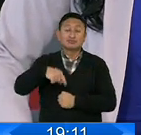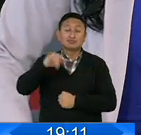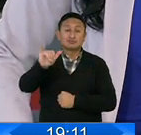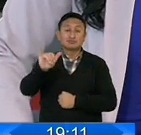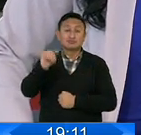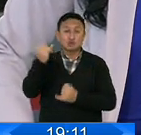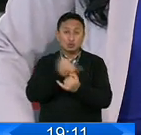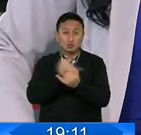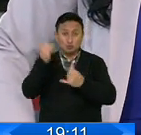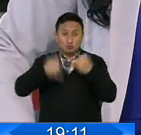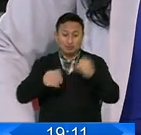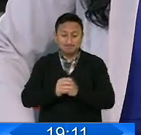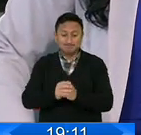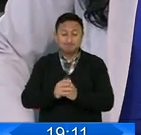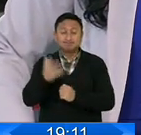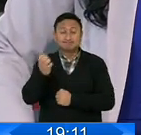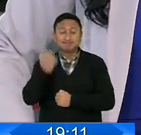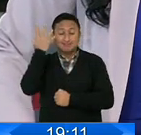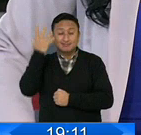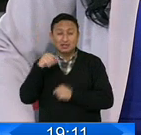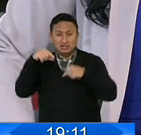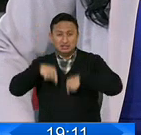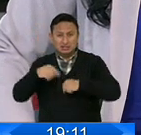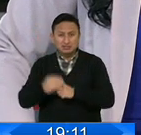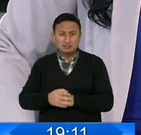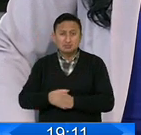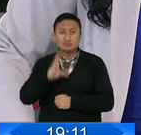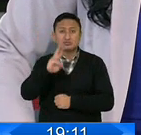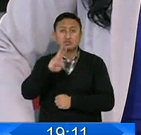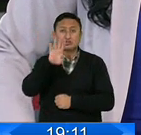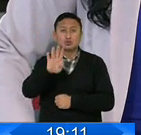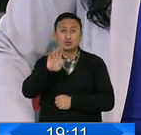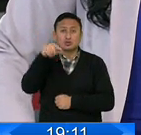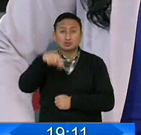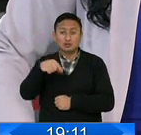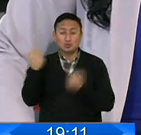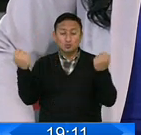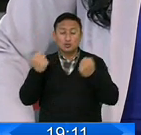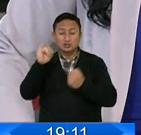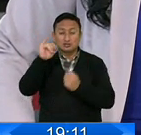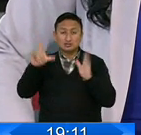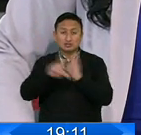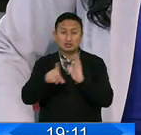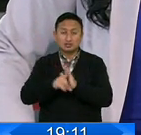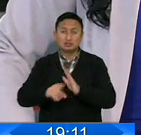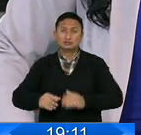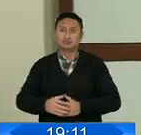En los últimos 15 días se reportaron más de 64 eventos sin permisos.